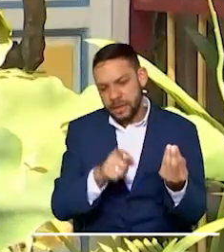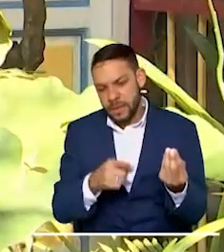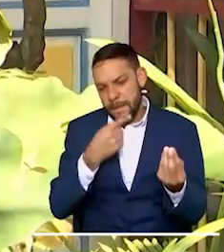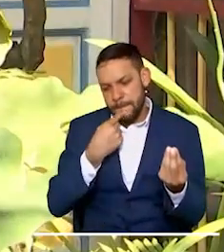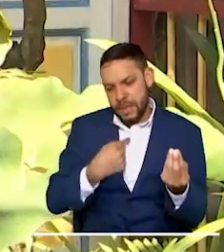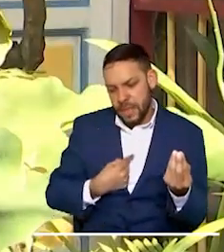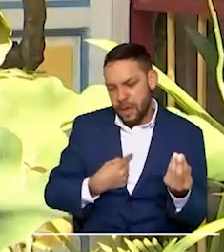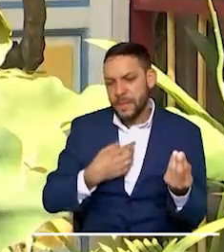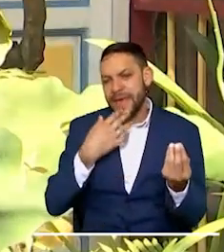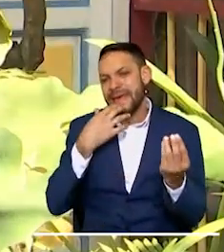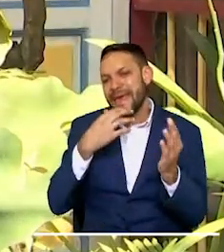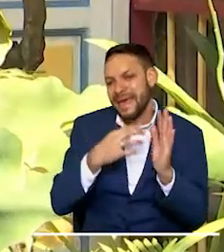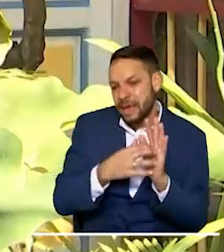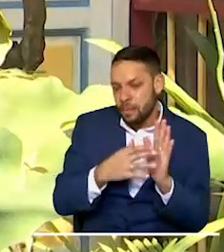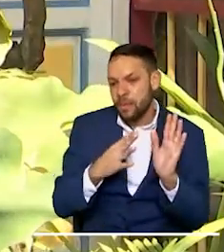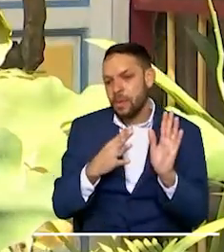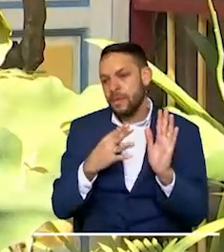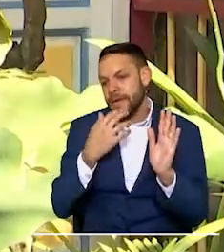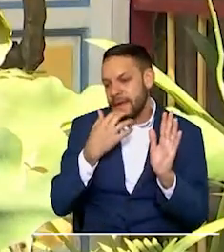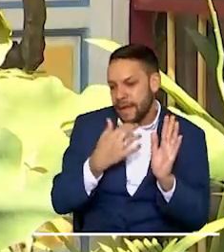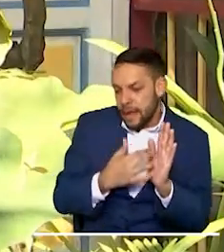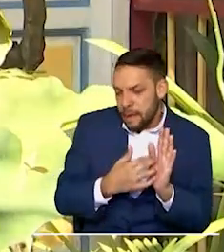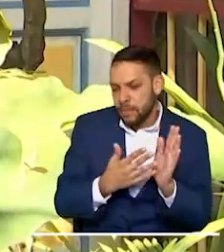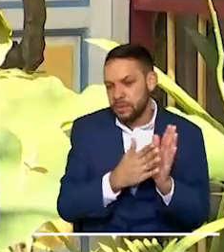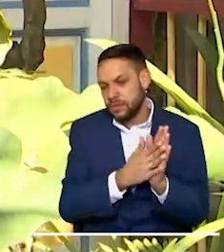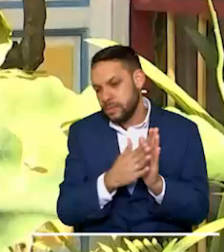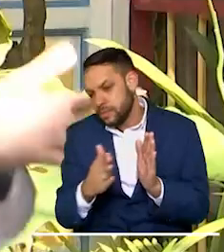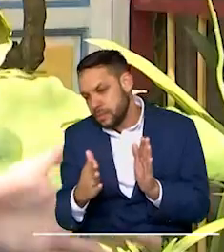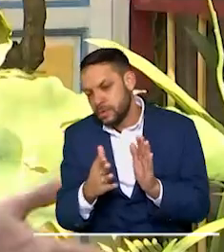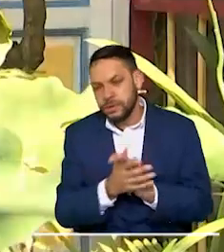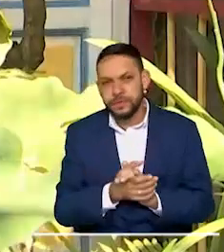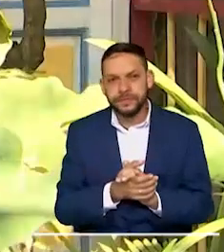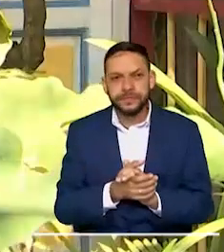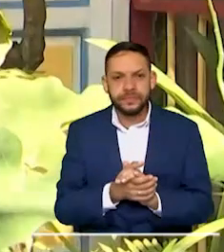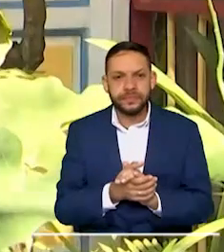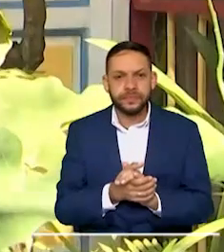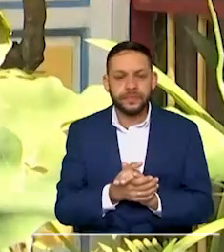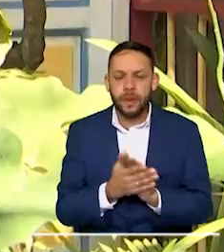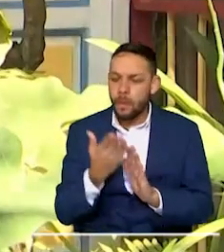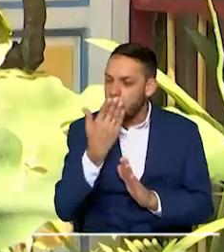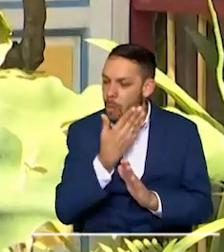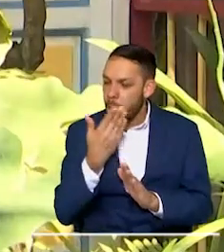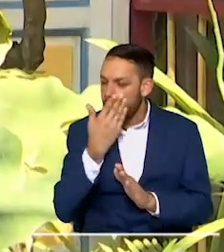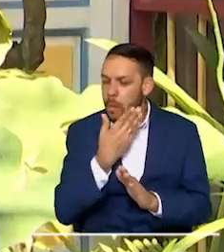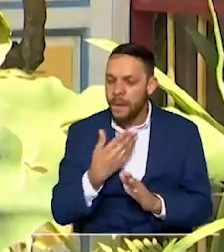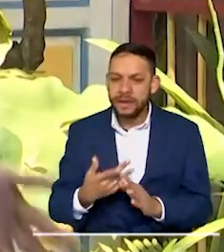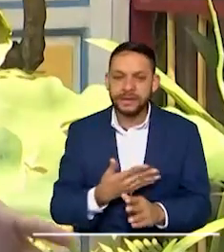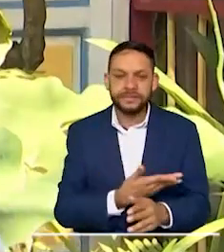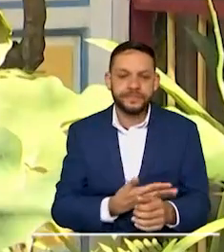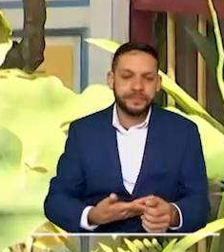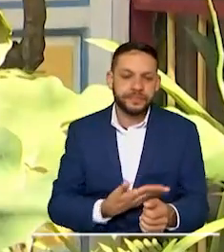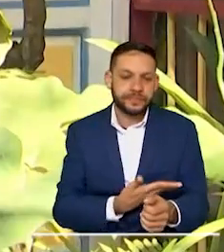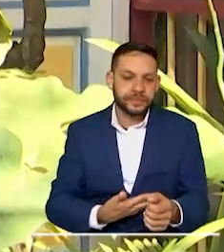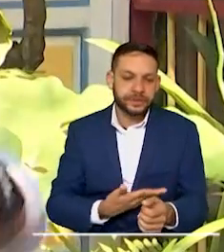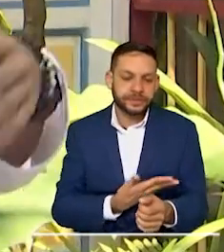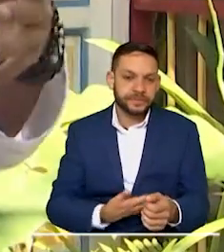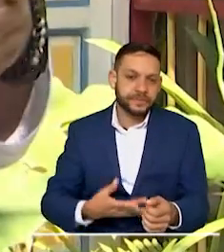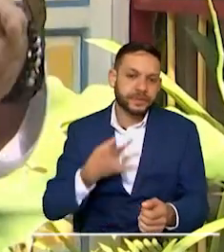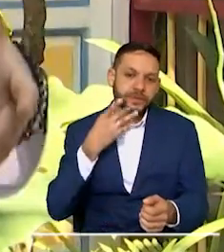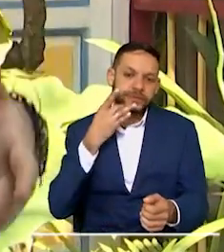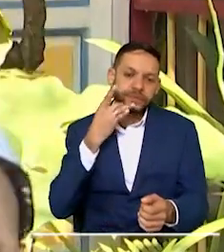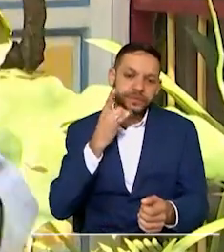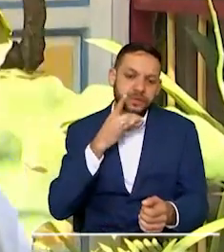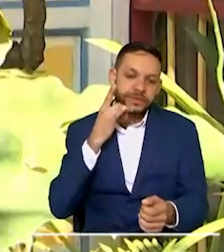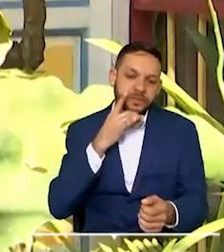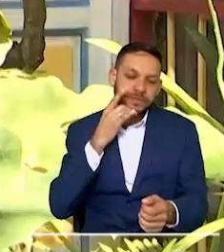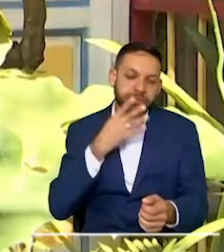por ejemplo, que una prueba de azúcar, de glucosa en sangre en ayunas debería